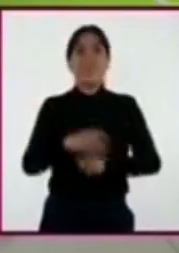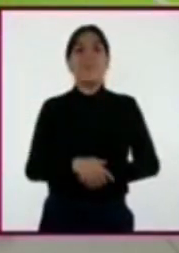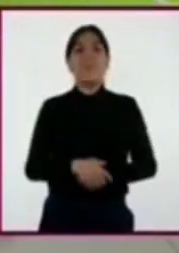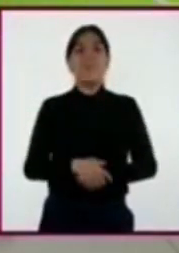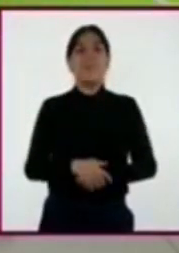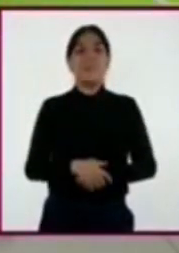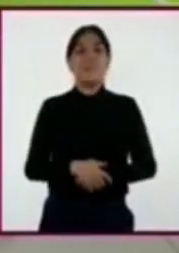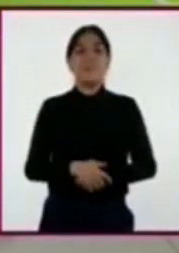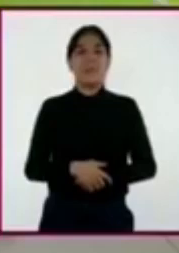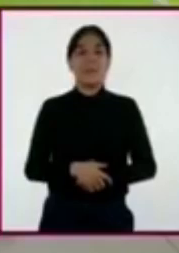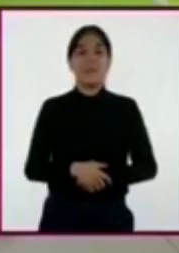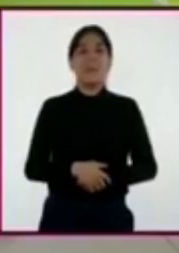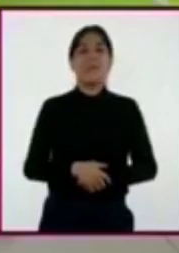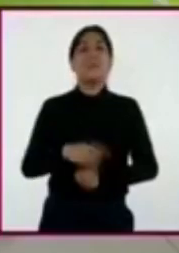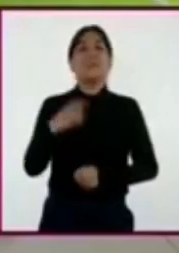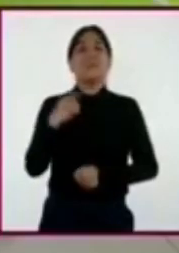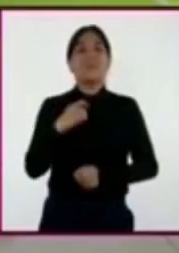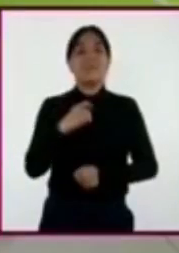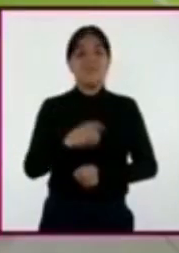Comenzamos. Y